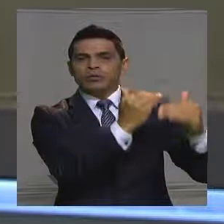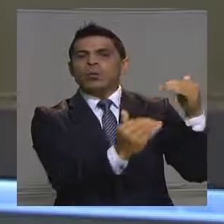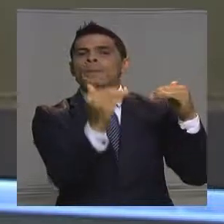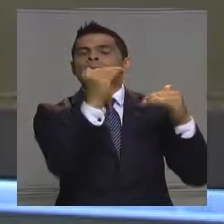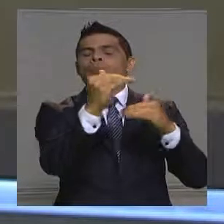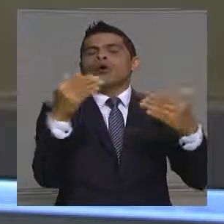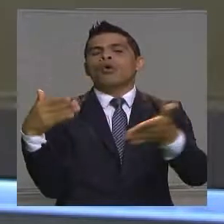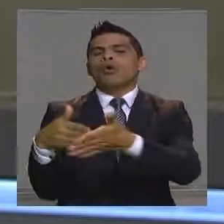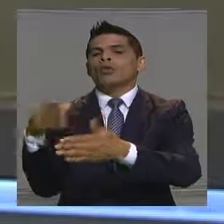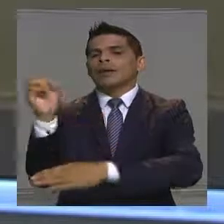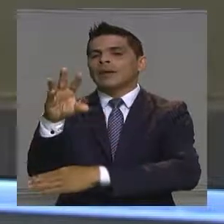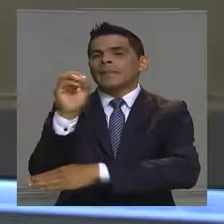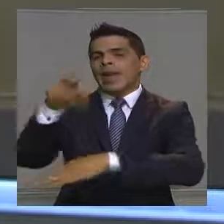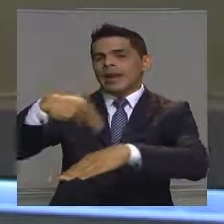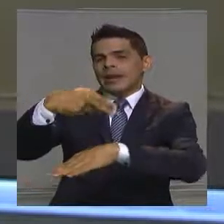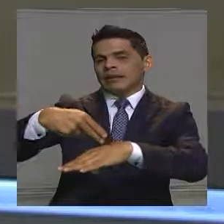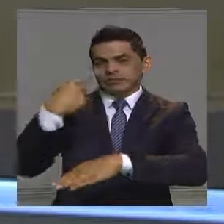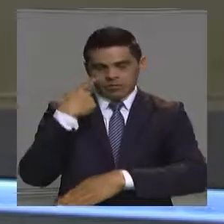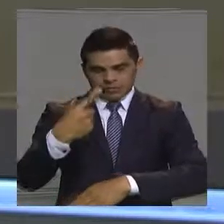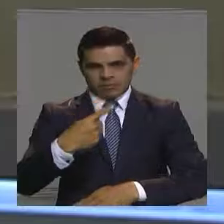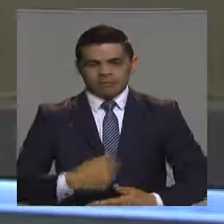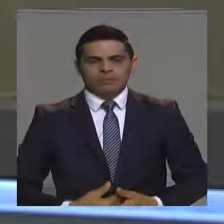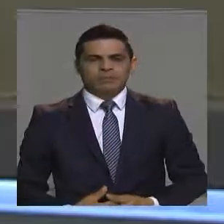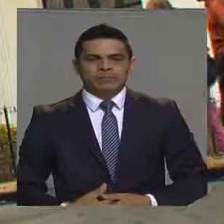en contra del Parlamento venezolano.